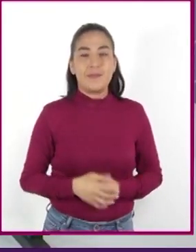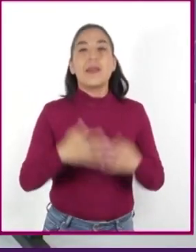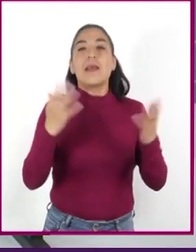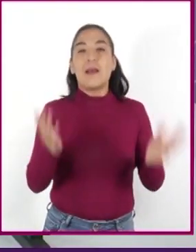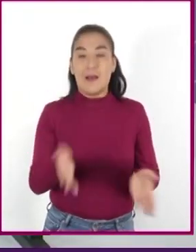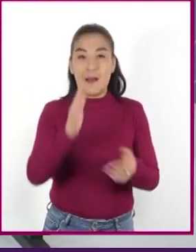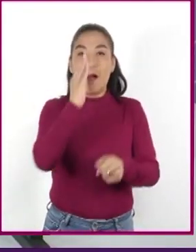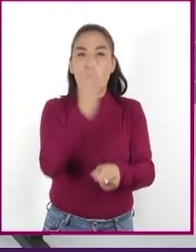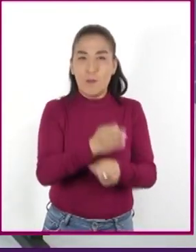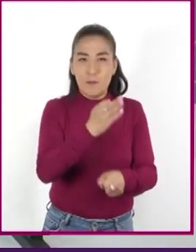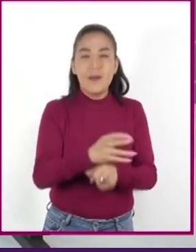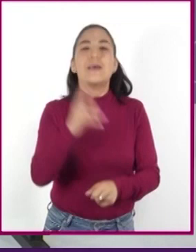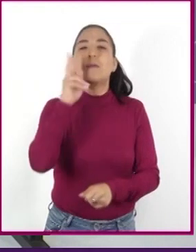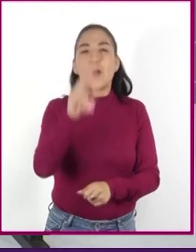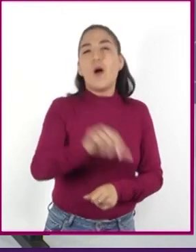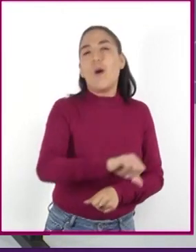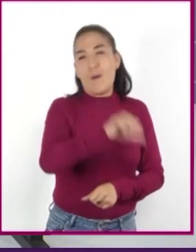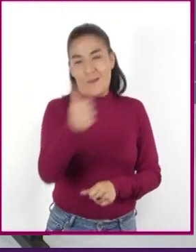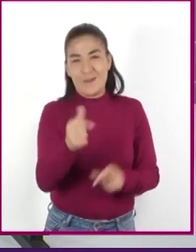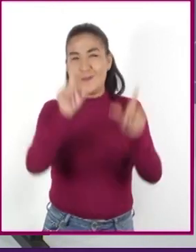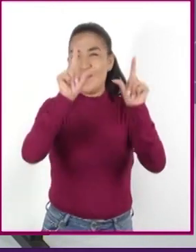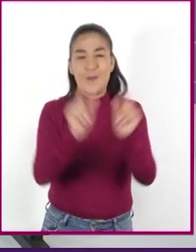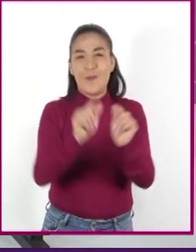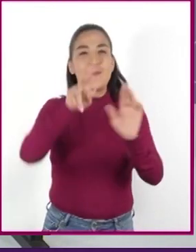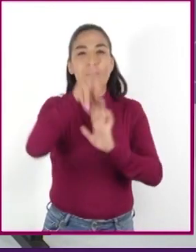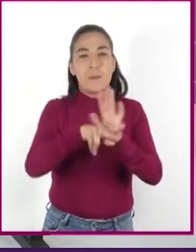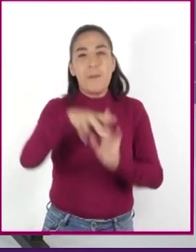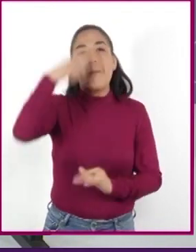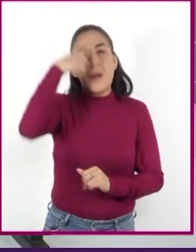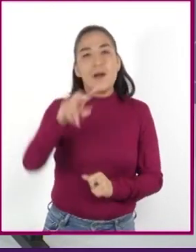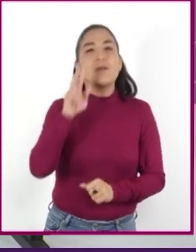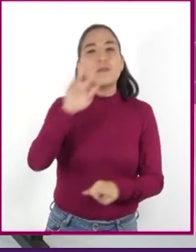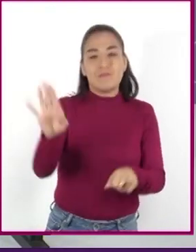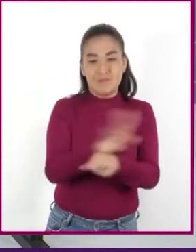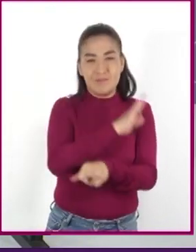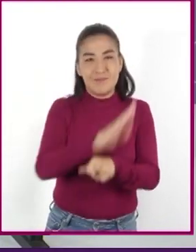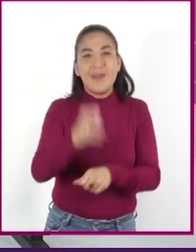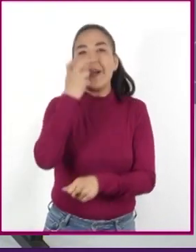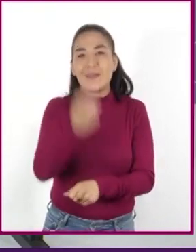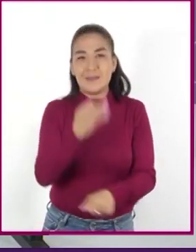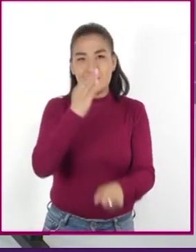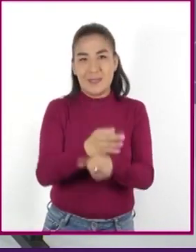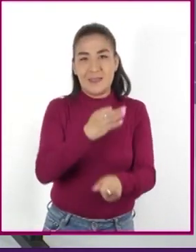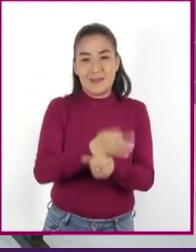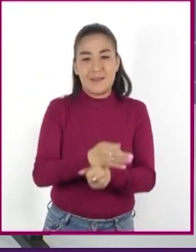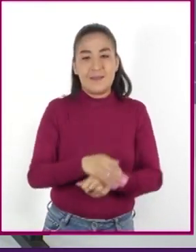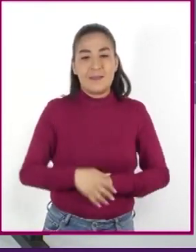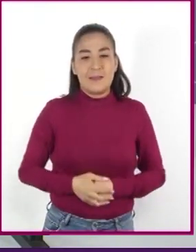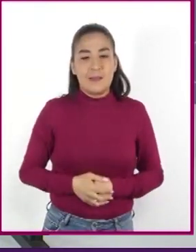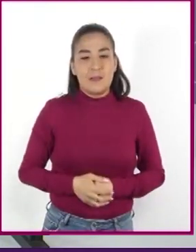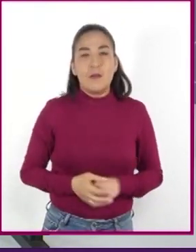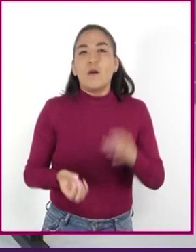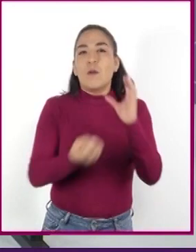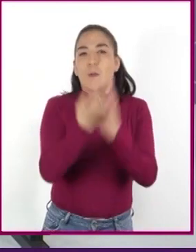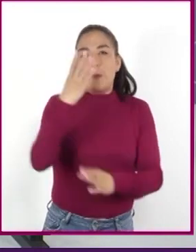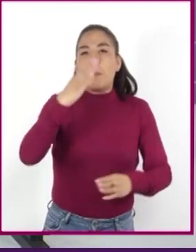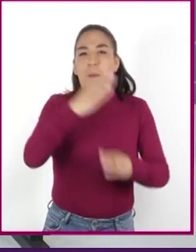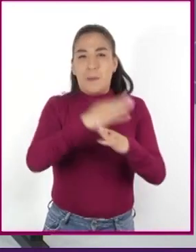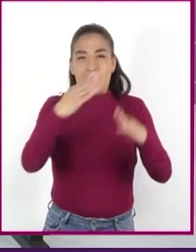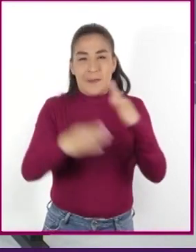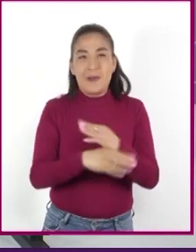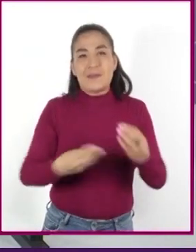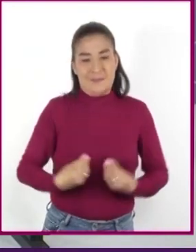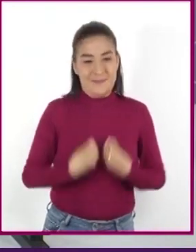Ahora, observemos otro corto video para saber más de los beneficios que tenemos de la producción de nuevos materiales en nuestra